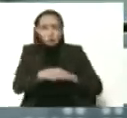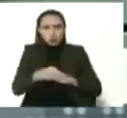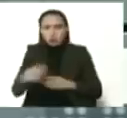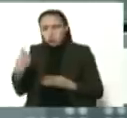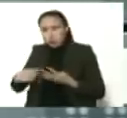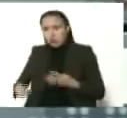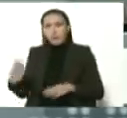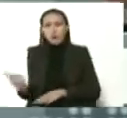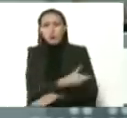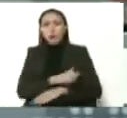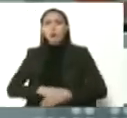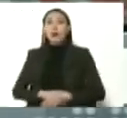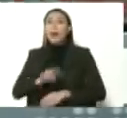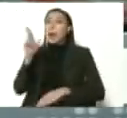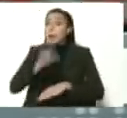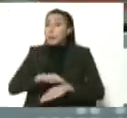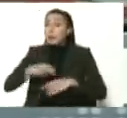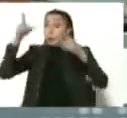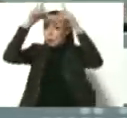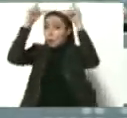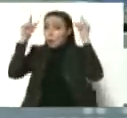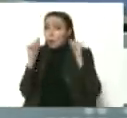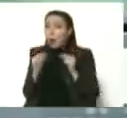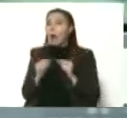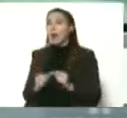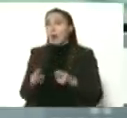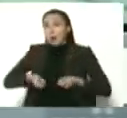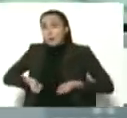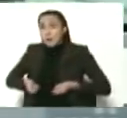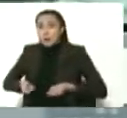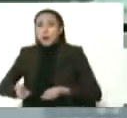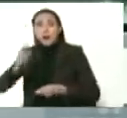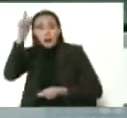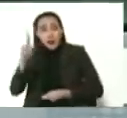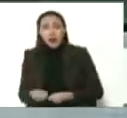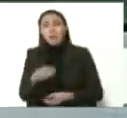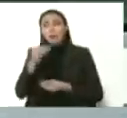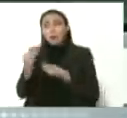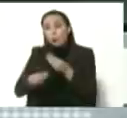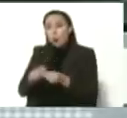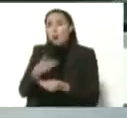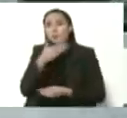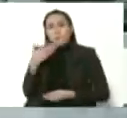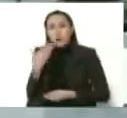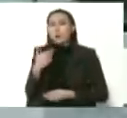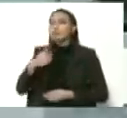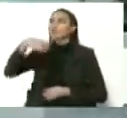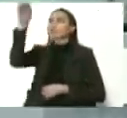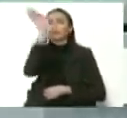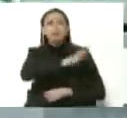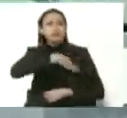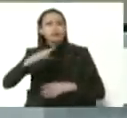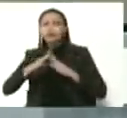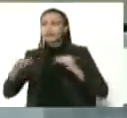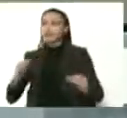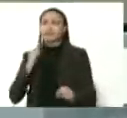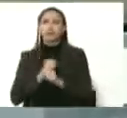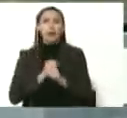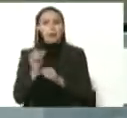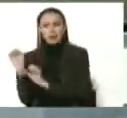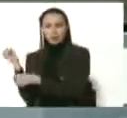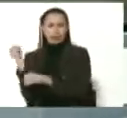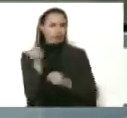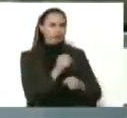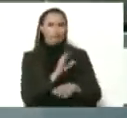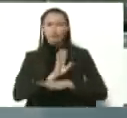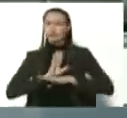los médicos, presidente, los enfermeros, los camilleros, los hemos visto recuperando el piso, los hemos visto pintando, los hemos visto limpiando, los hemos visto